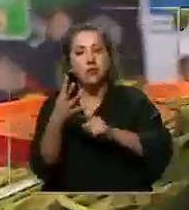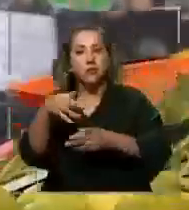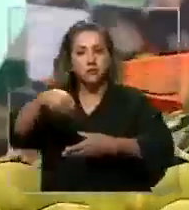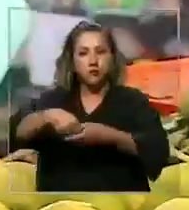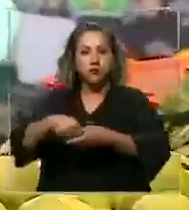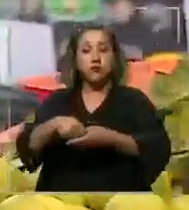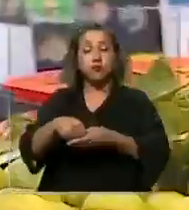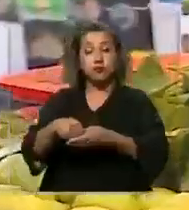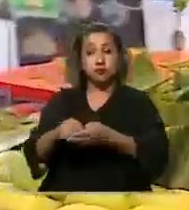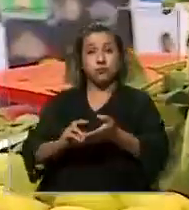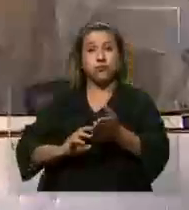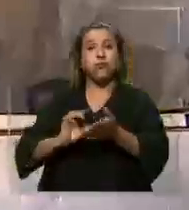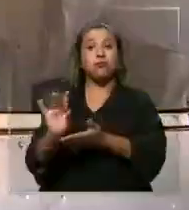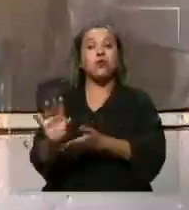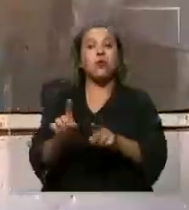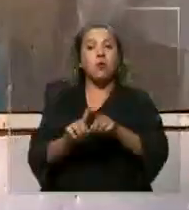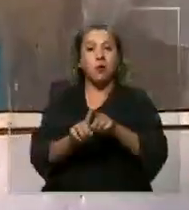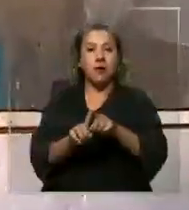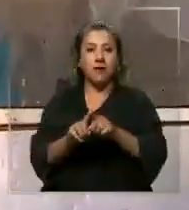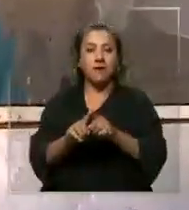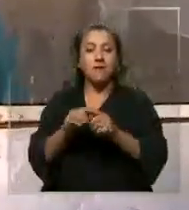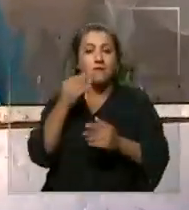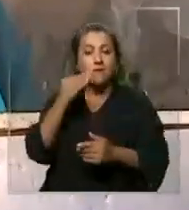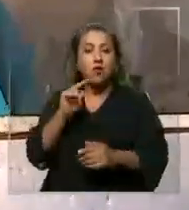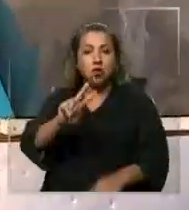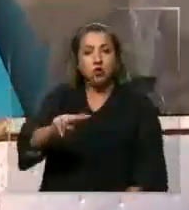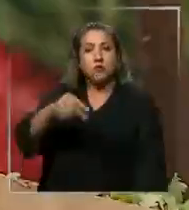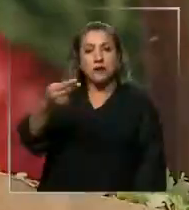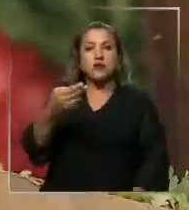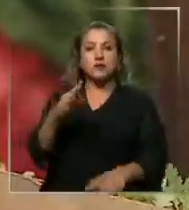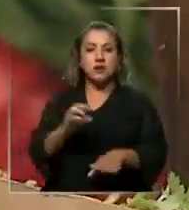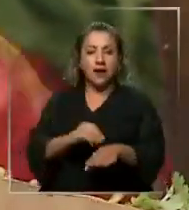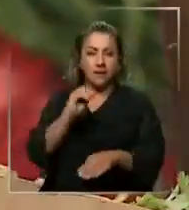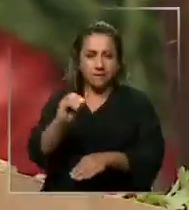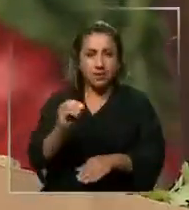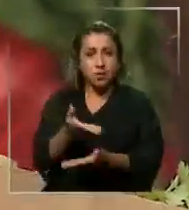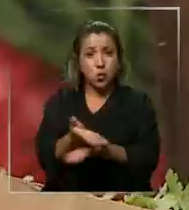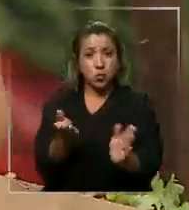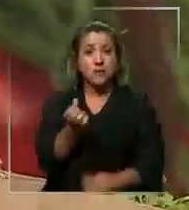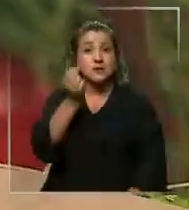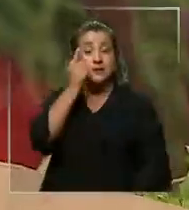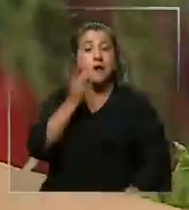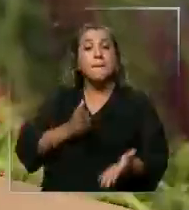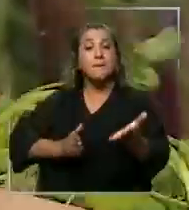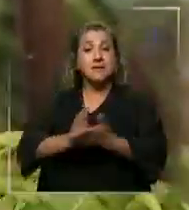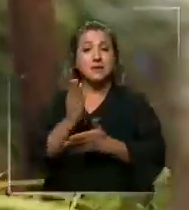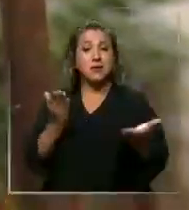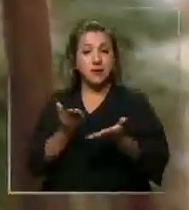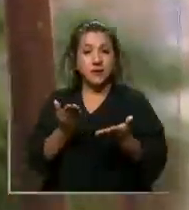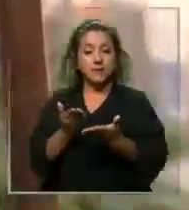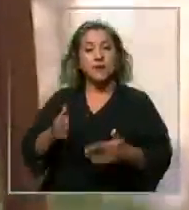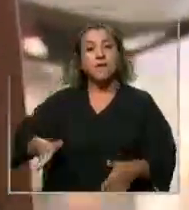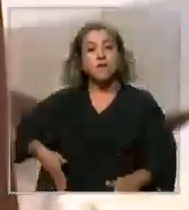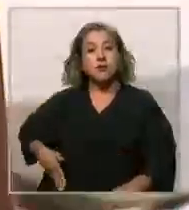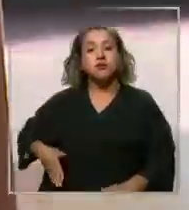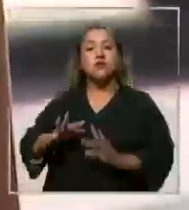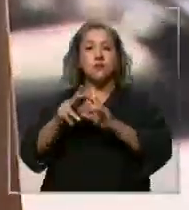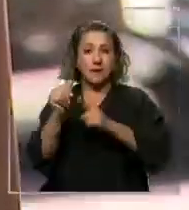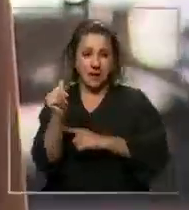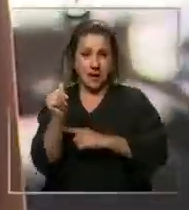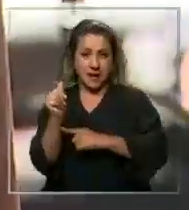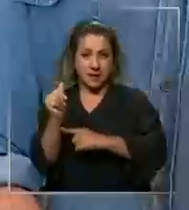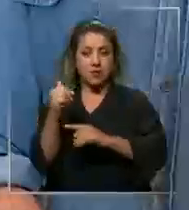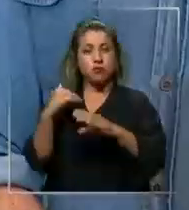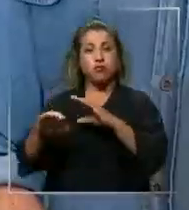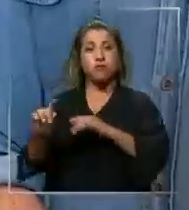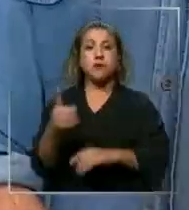y Bono marzo duplicado están entre los anuncios como ustedes saben va a empezar a regir el bolsillo familiar electrónico desde